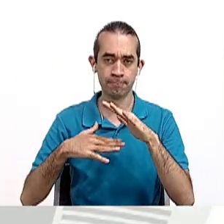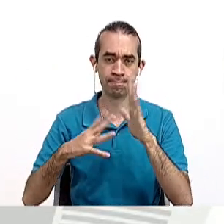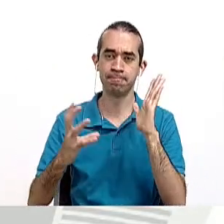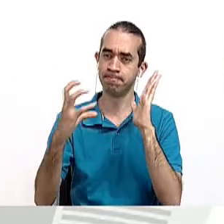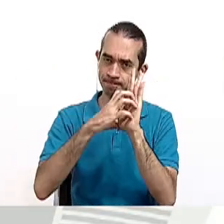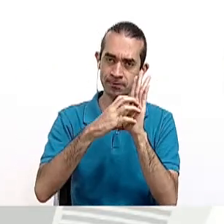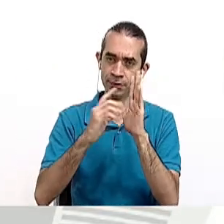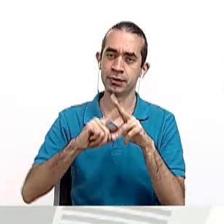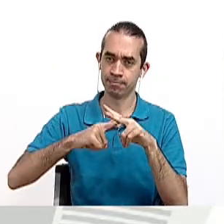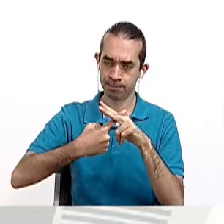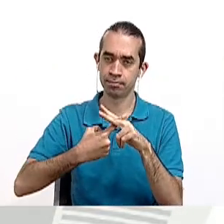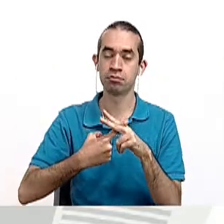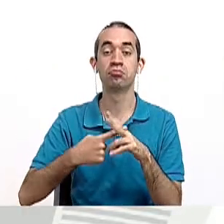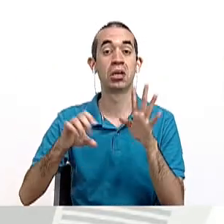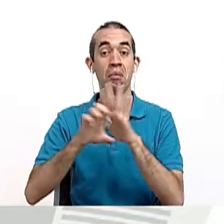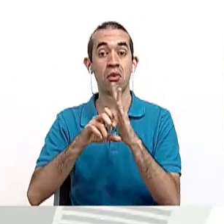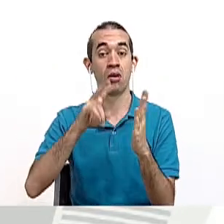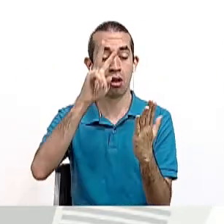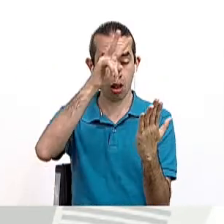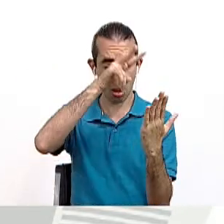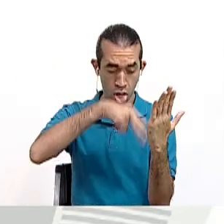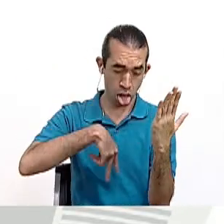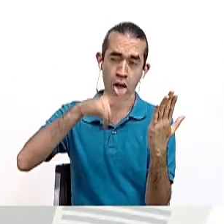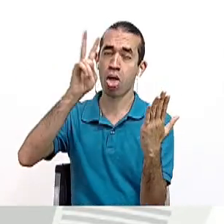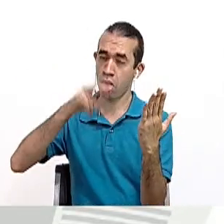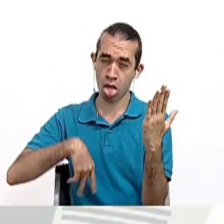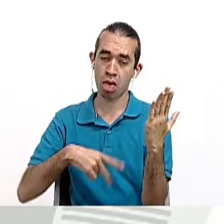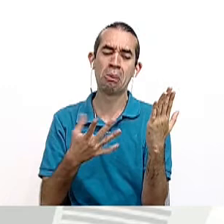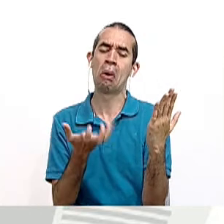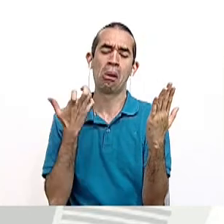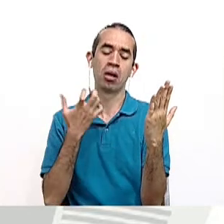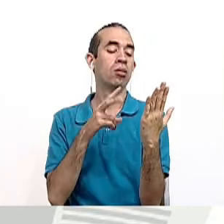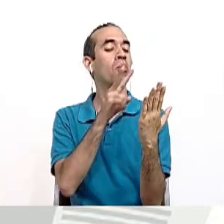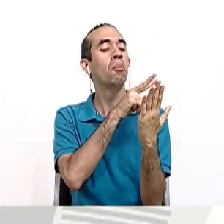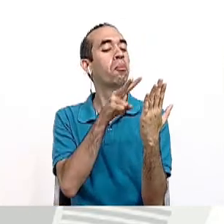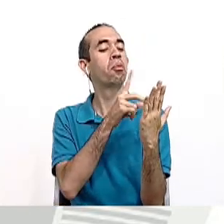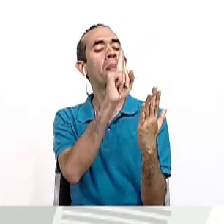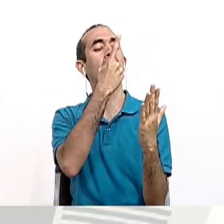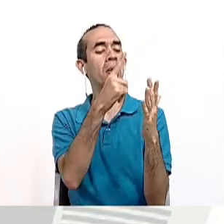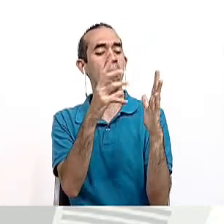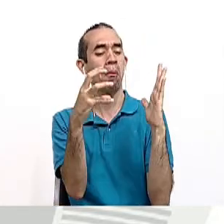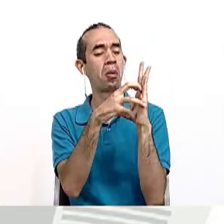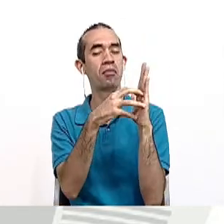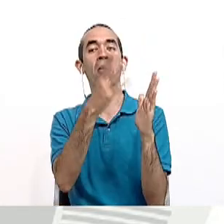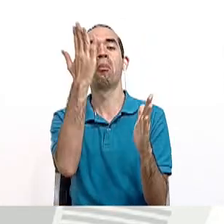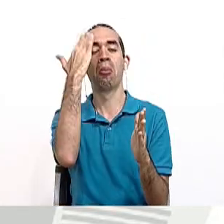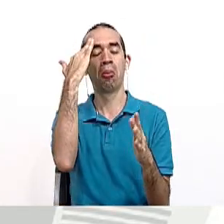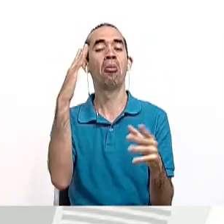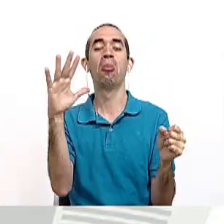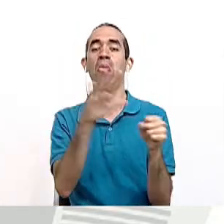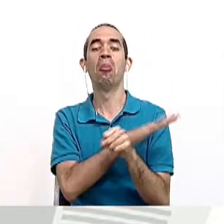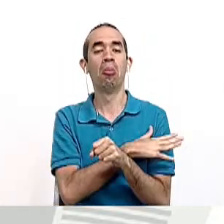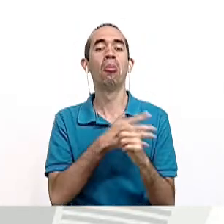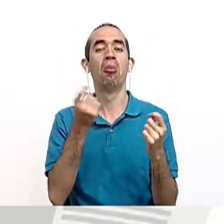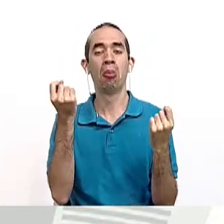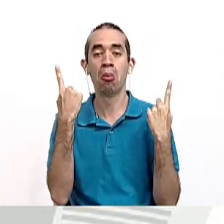tal manera que si el lector no quiere leer el resto de la noticia, se da por informado con solo leer el primer